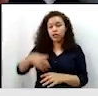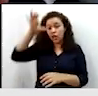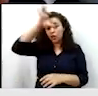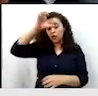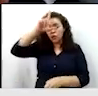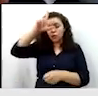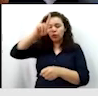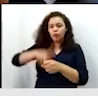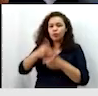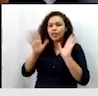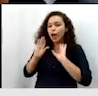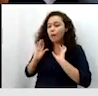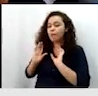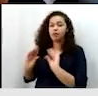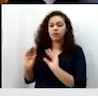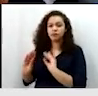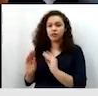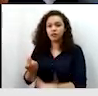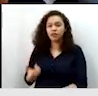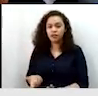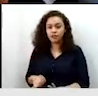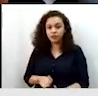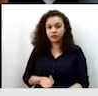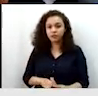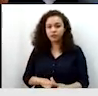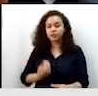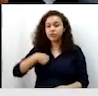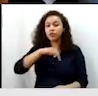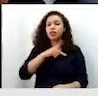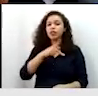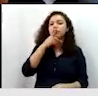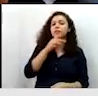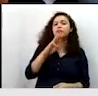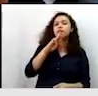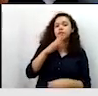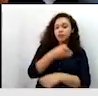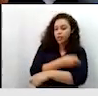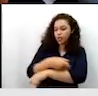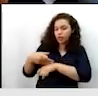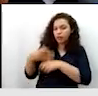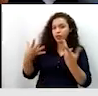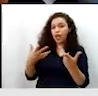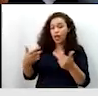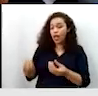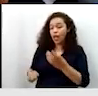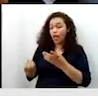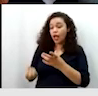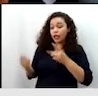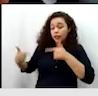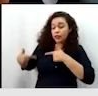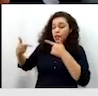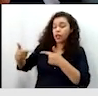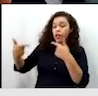ya que si nosotros como pues padres de familia no les enseñamos a las nuevas generaciones este tipo de